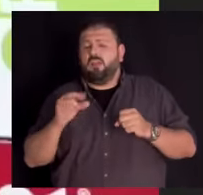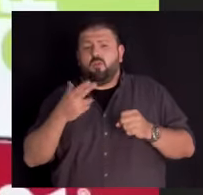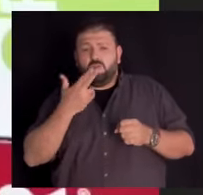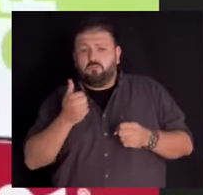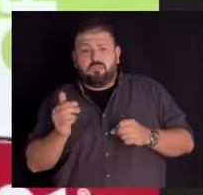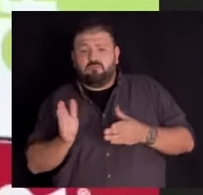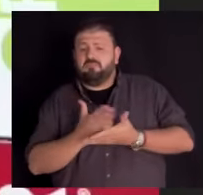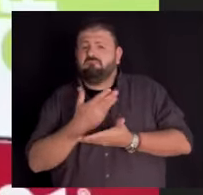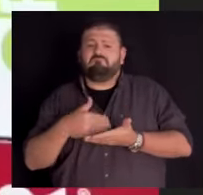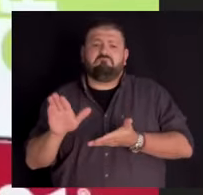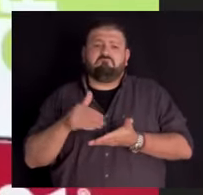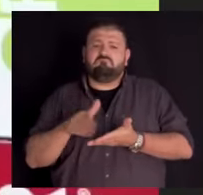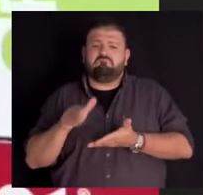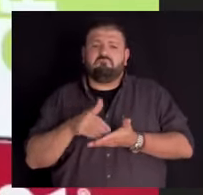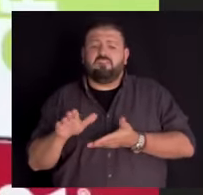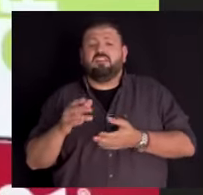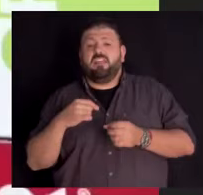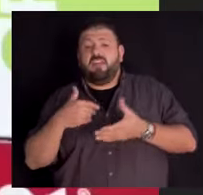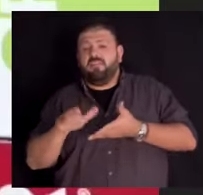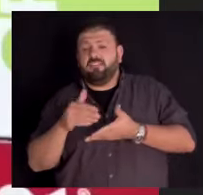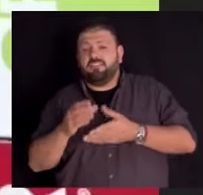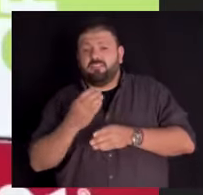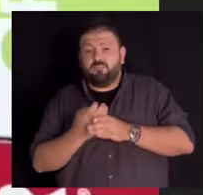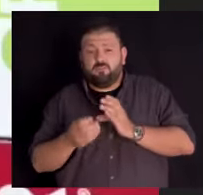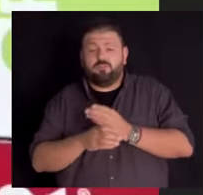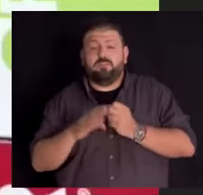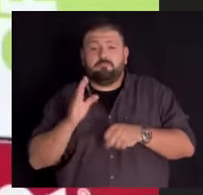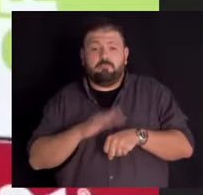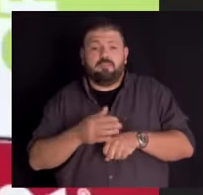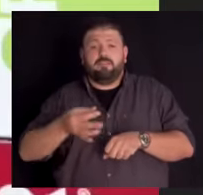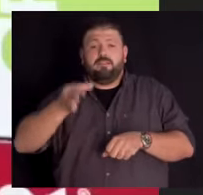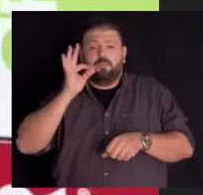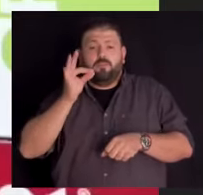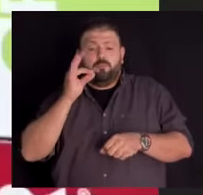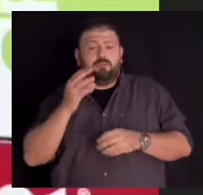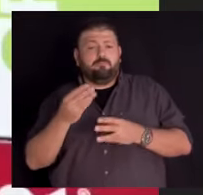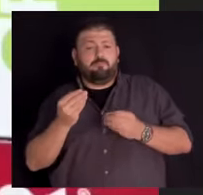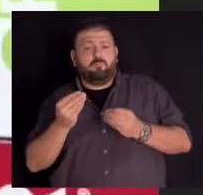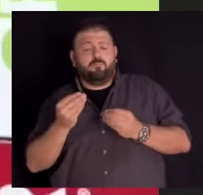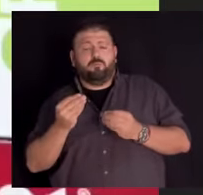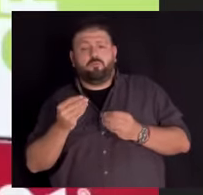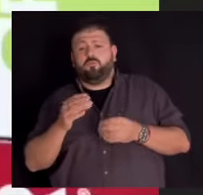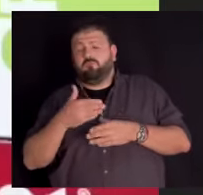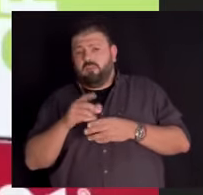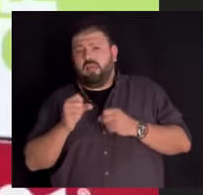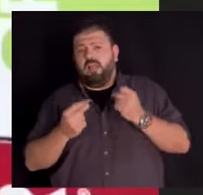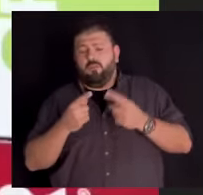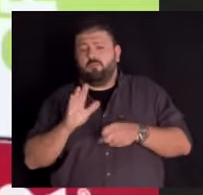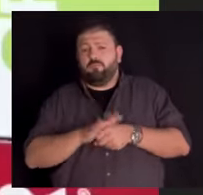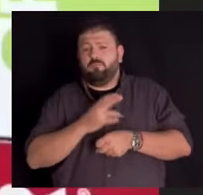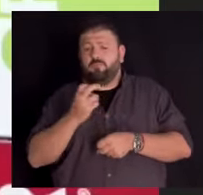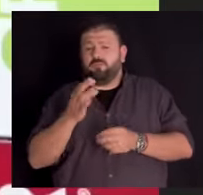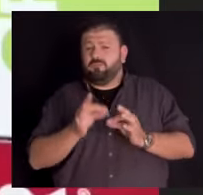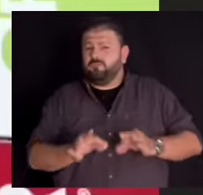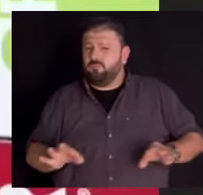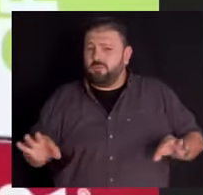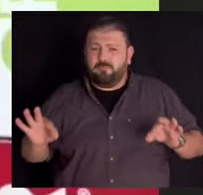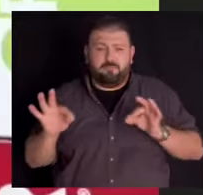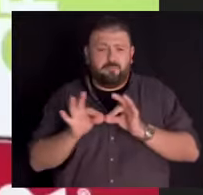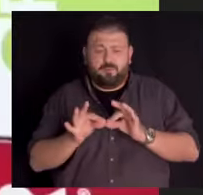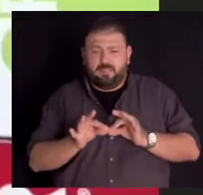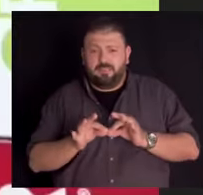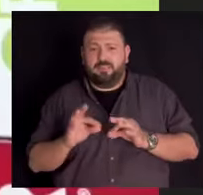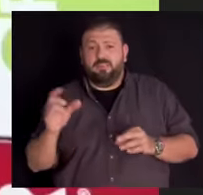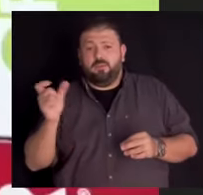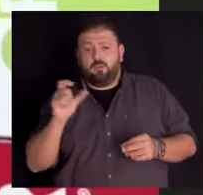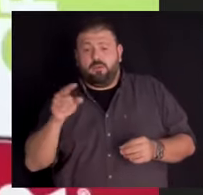cuando veas que desechas mucho, pues tomas un poquito menos y ya está. Entonces, esa es la parte importante. Entonces, así como